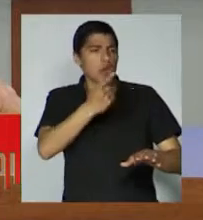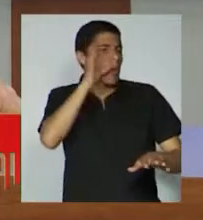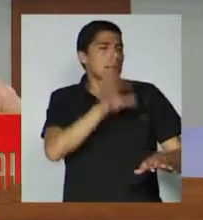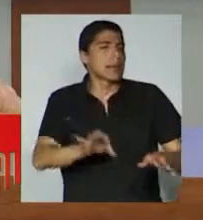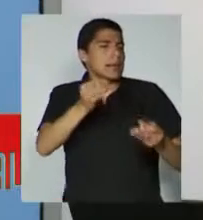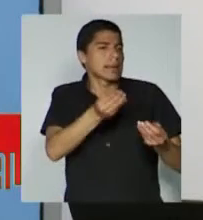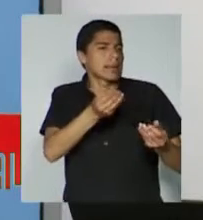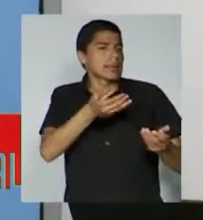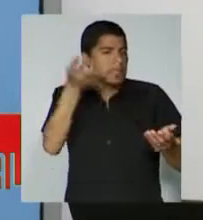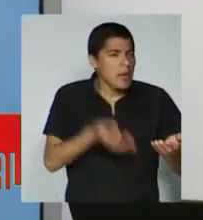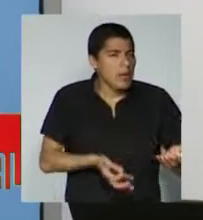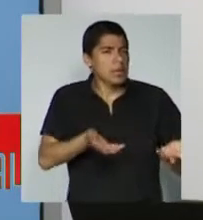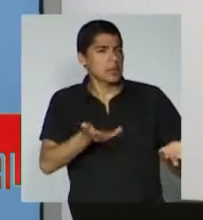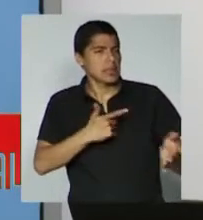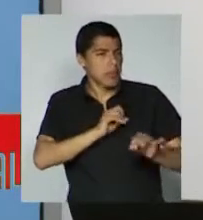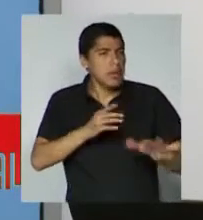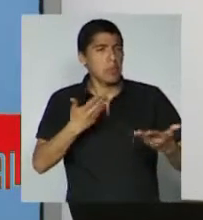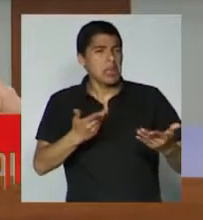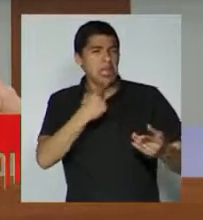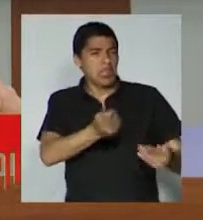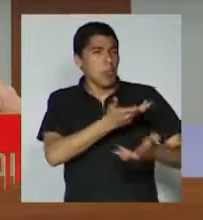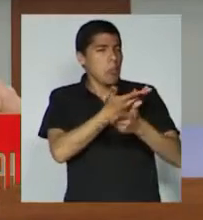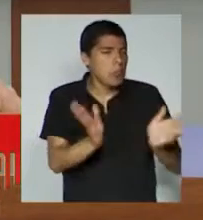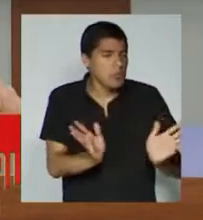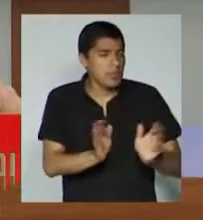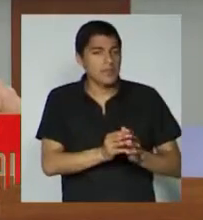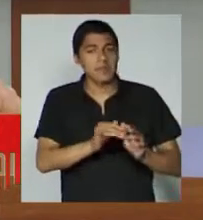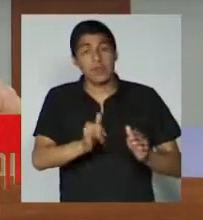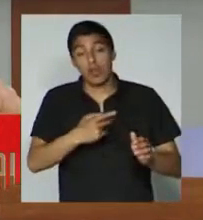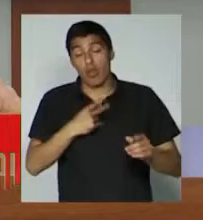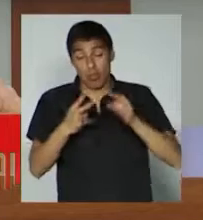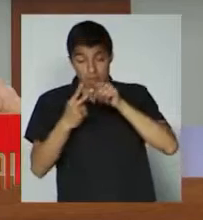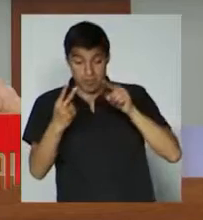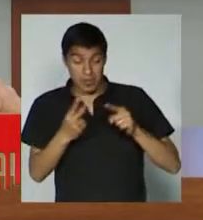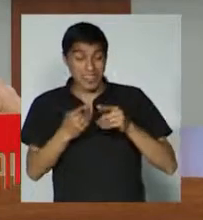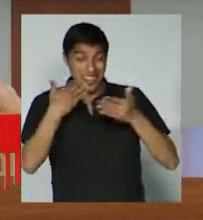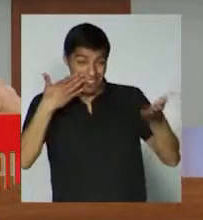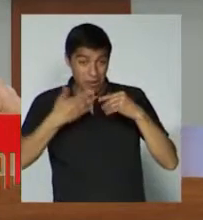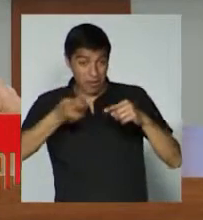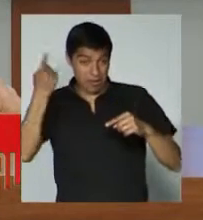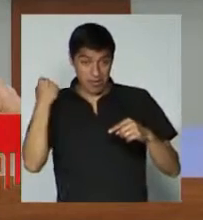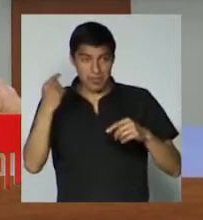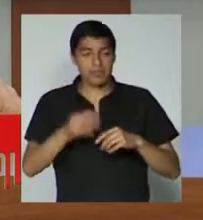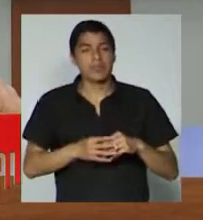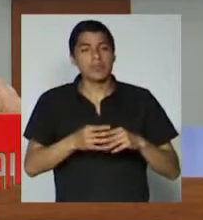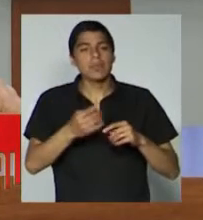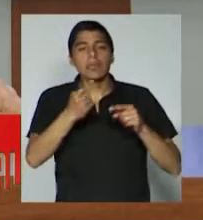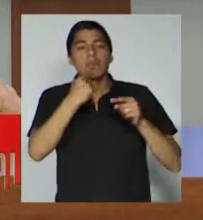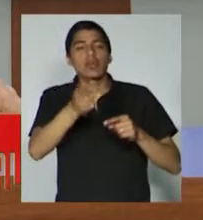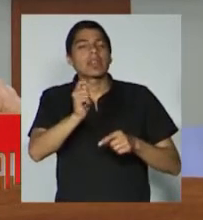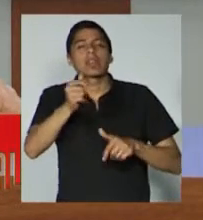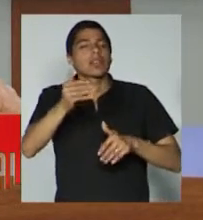¿Está bien que sea así? ¿Lo tienen que decir públicamente? No, es que hay dos cosas. Una la charlábamos ayer al aire. Sí. ¿De quién son los